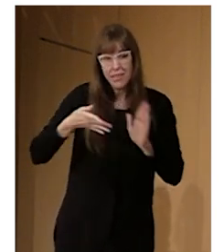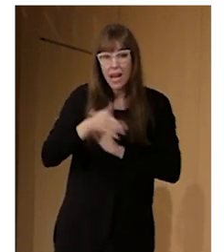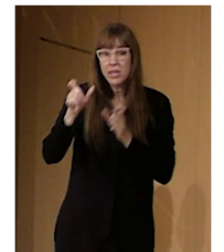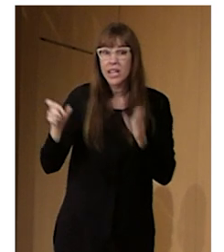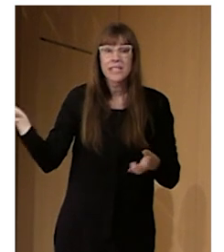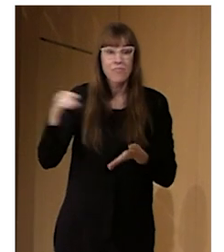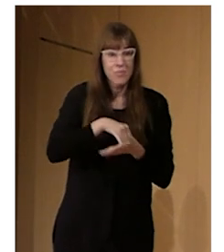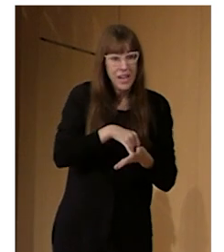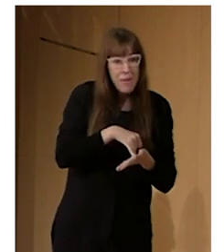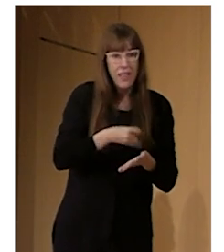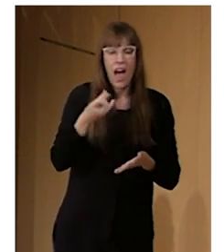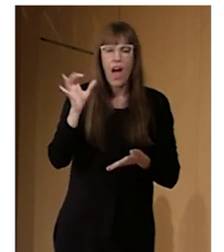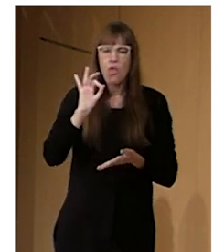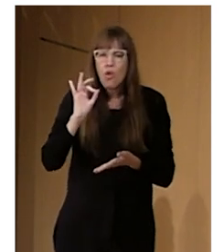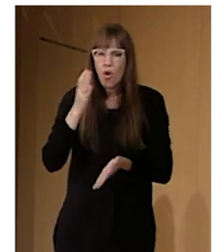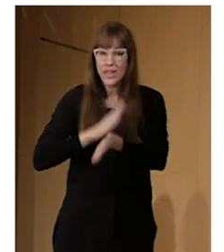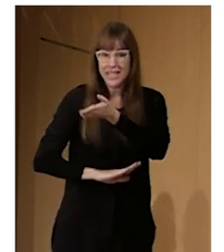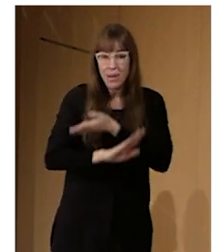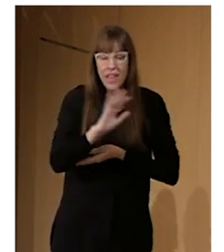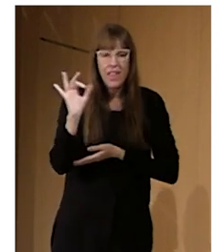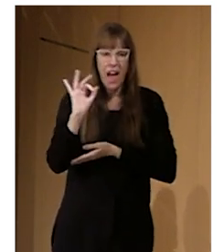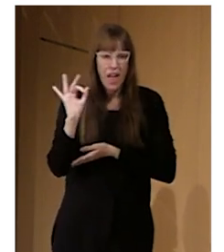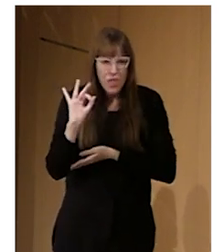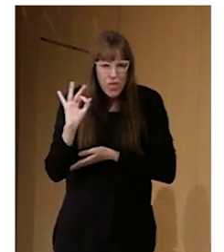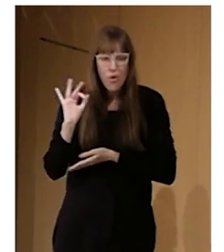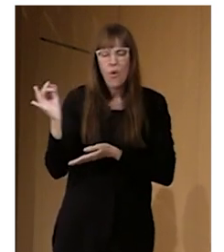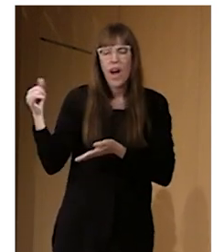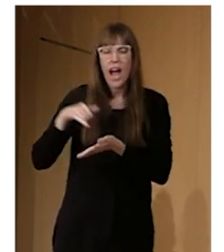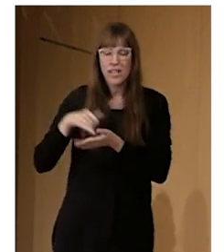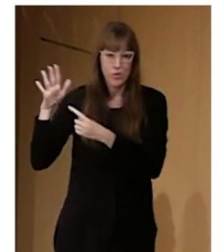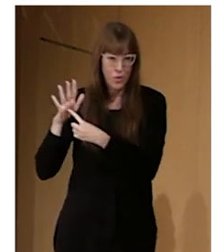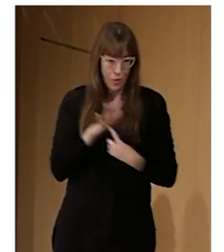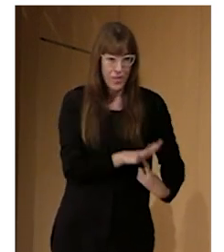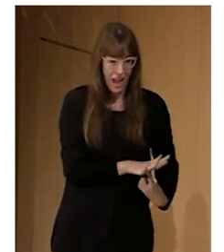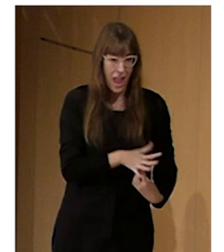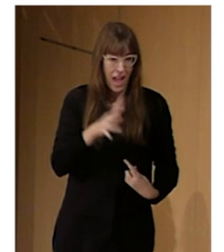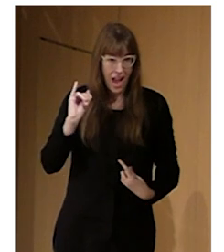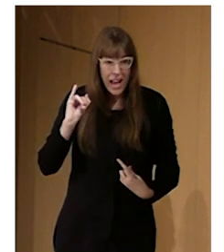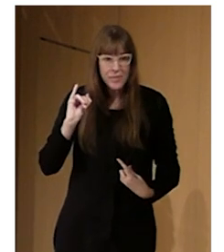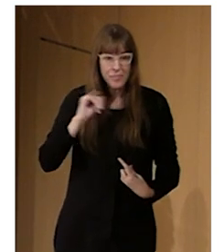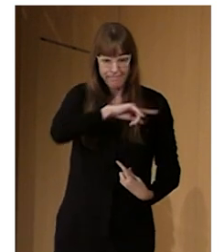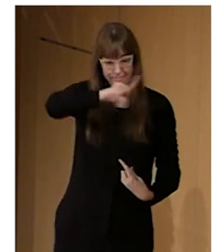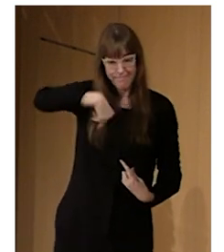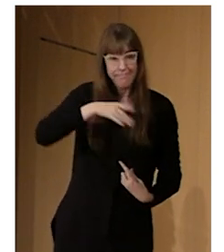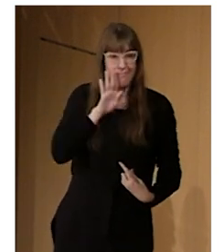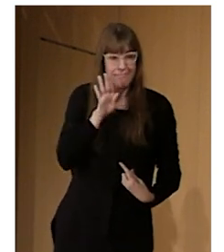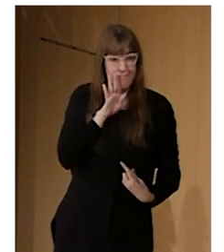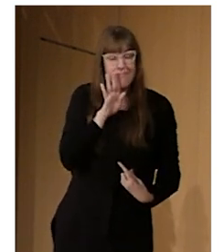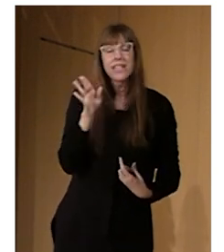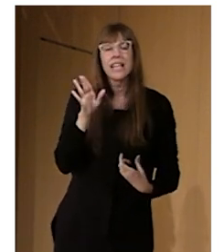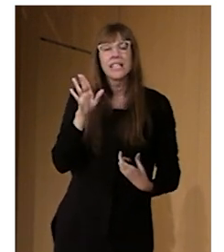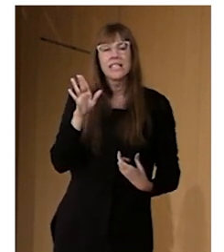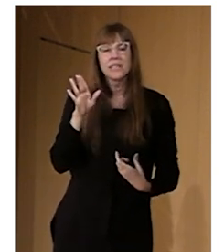del ámbito de la discapacidad o en riesgo de exclusión social pudieran acceder y participar de manera normalizada en la oferta